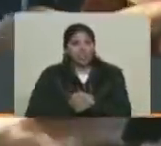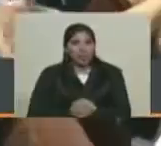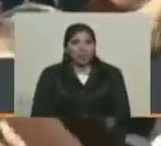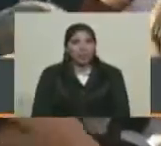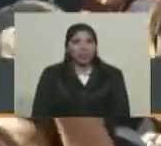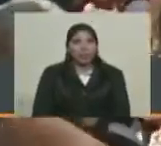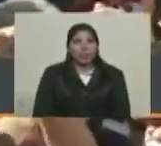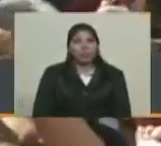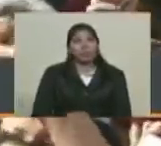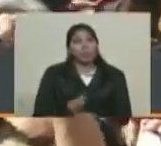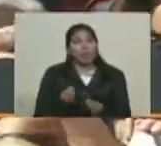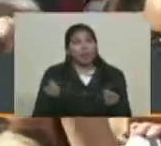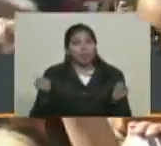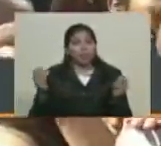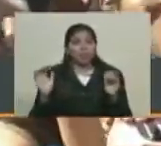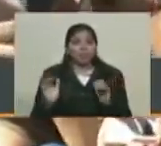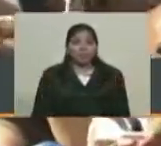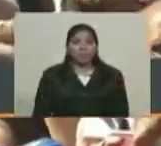Suavecito, pues.